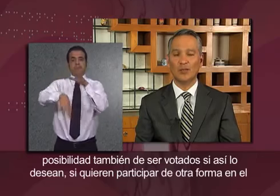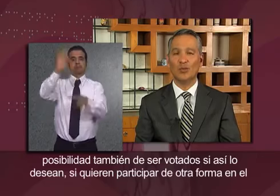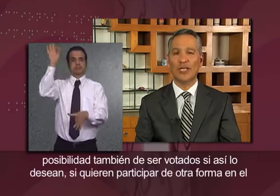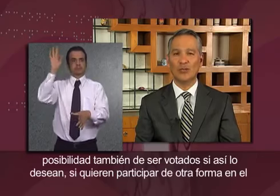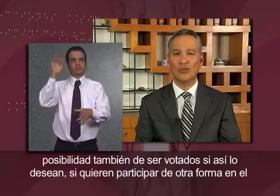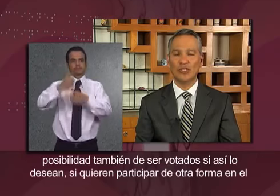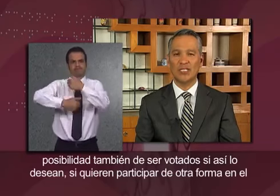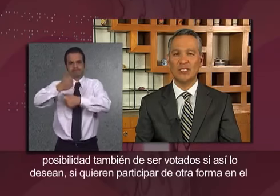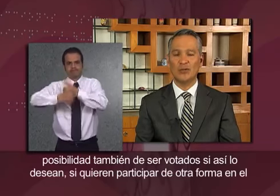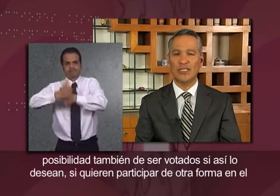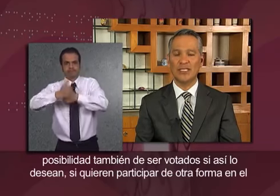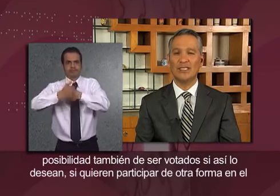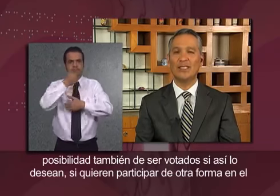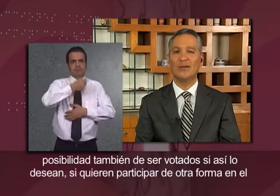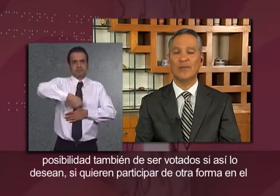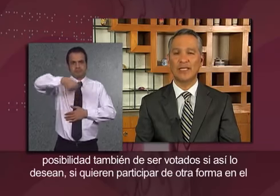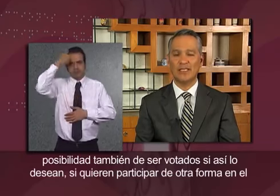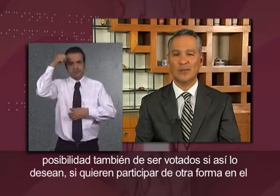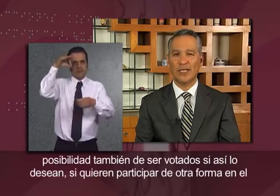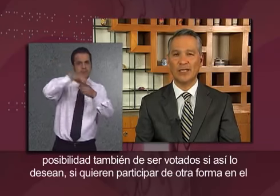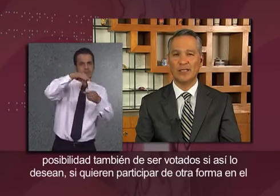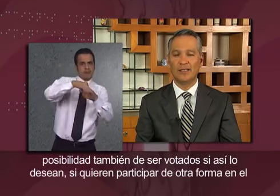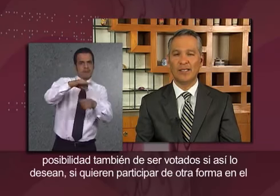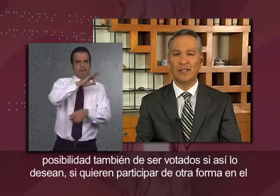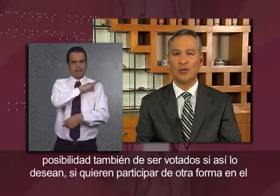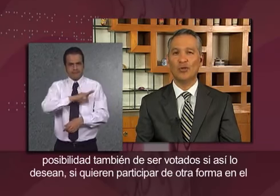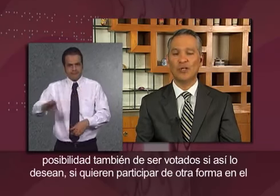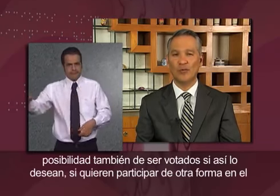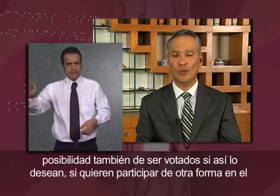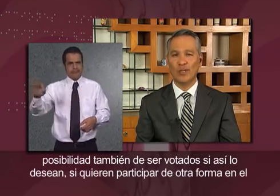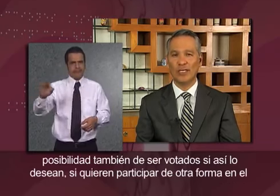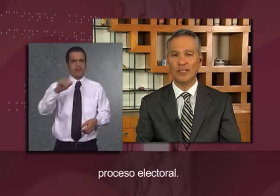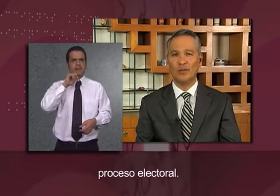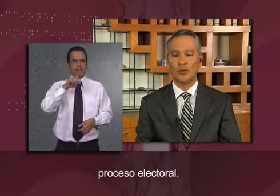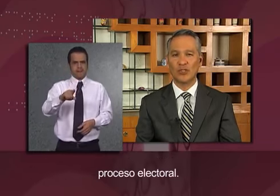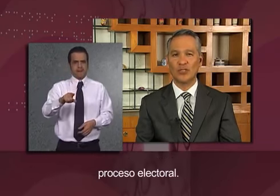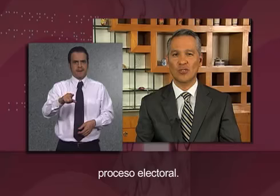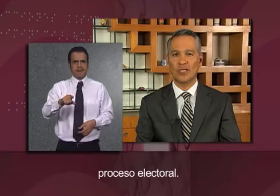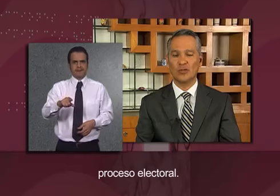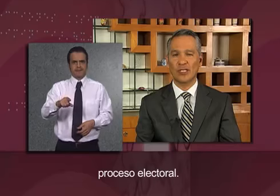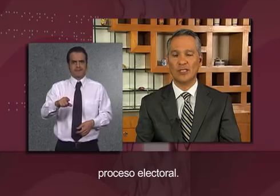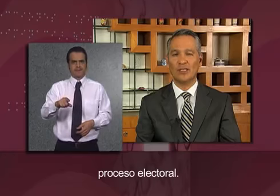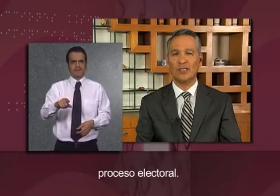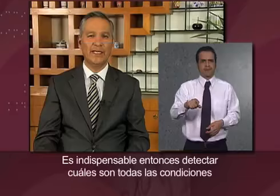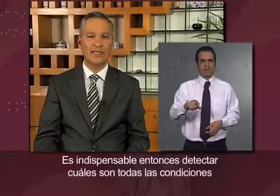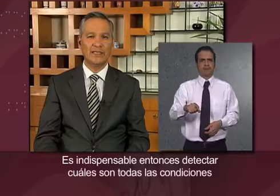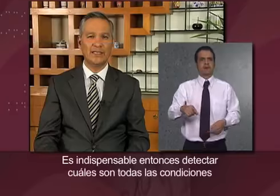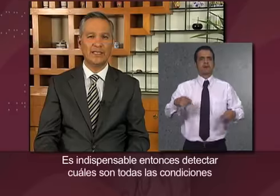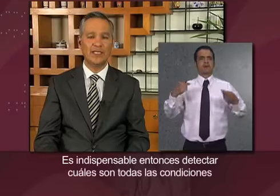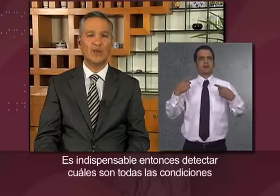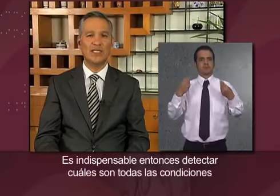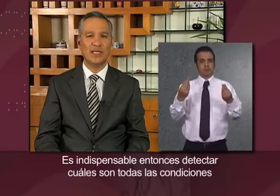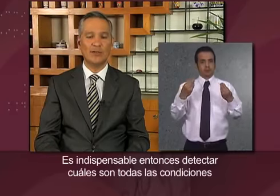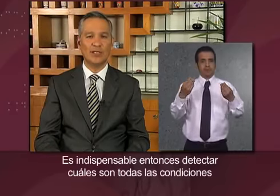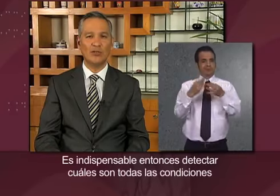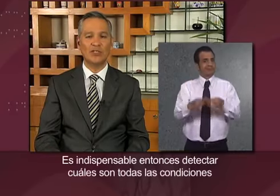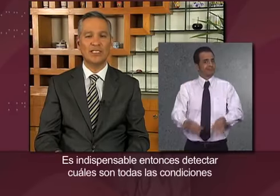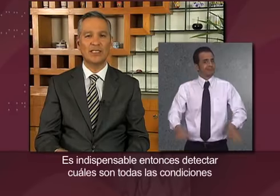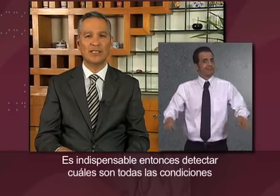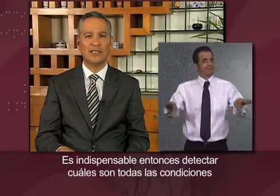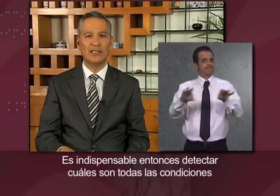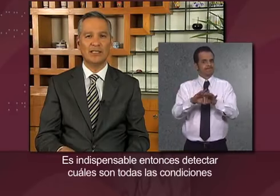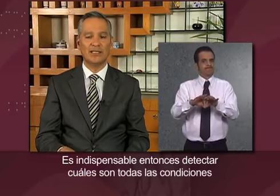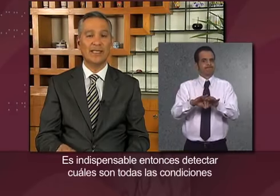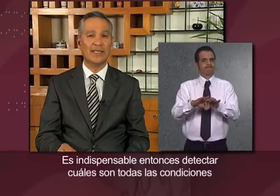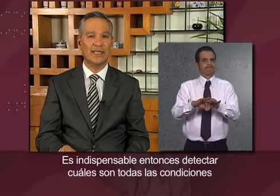ser votados, si así lo desean, si quieren participar de otra forma en el proceso electoral. Es indispensable